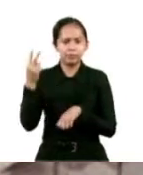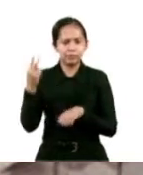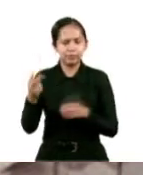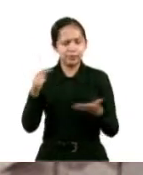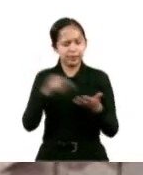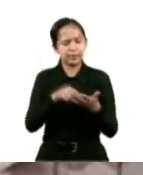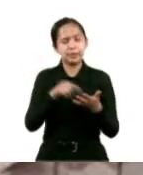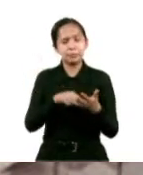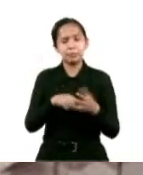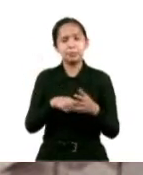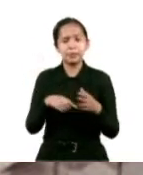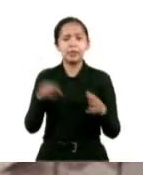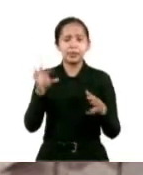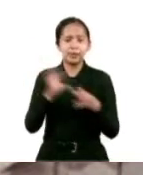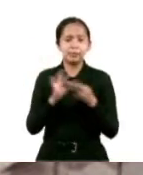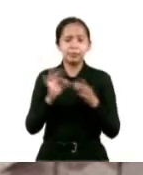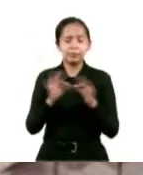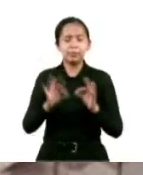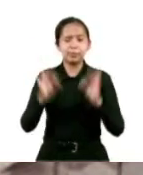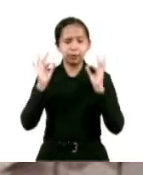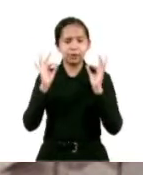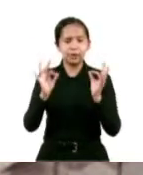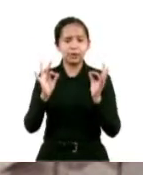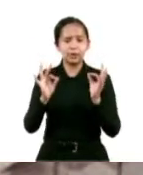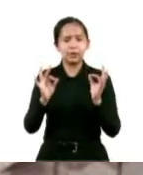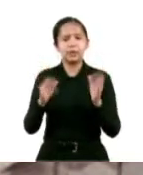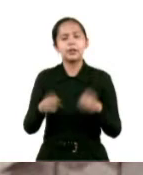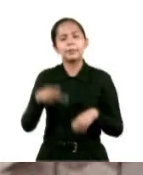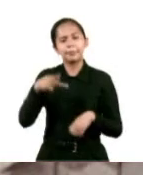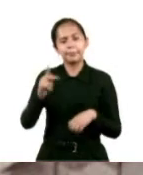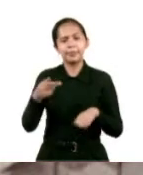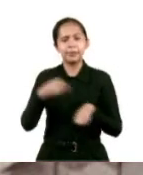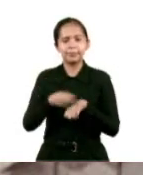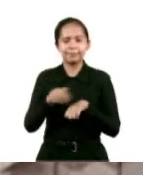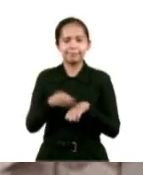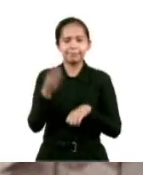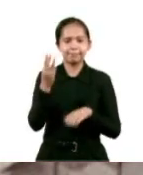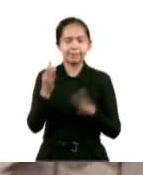sí contaron con los elementos suficientes y la calidad requerida.